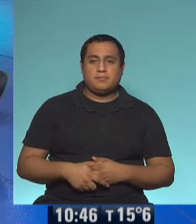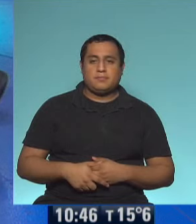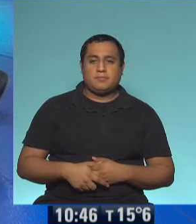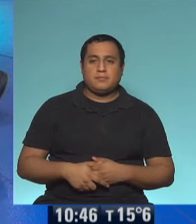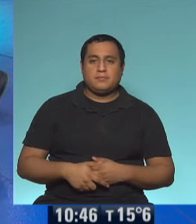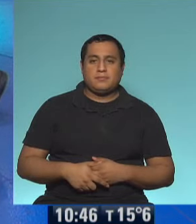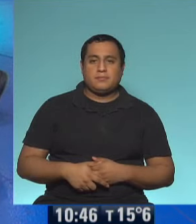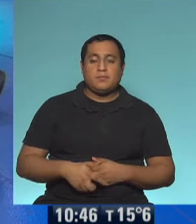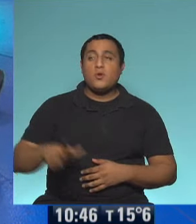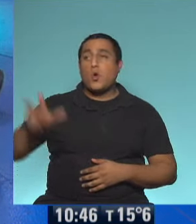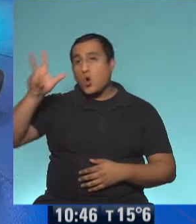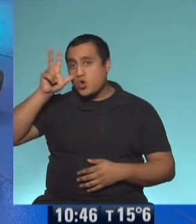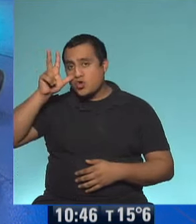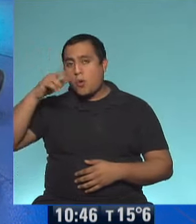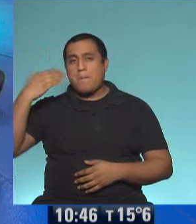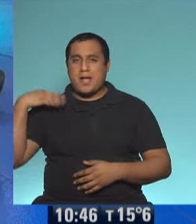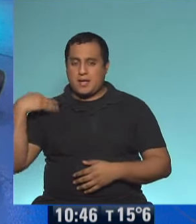1, 2, 3, 4, 8 cartas.